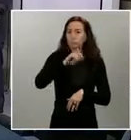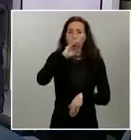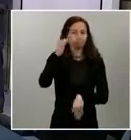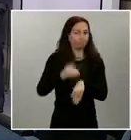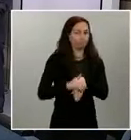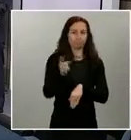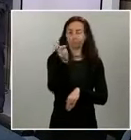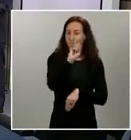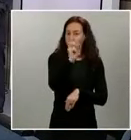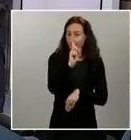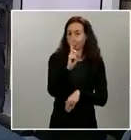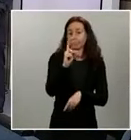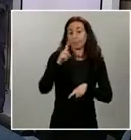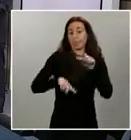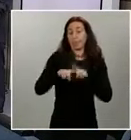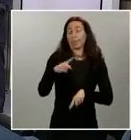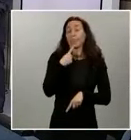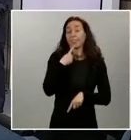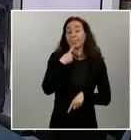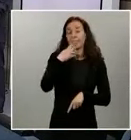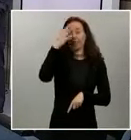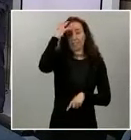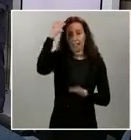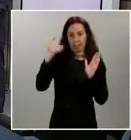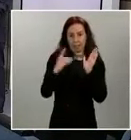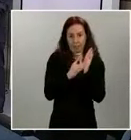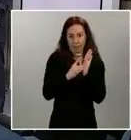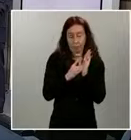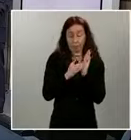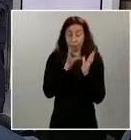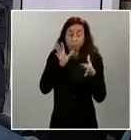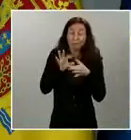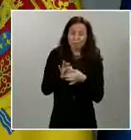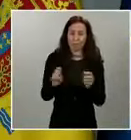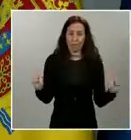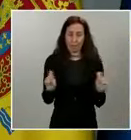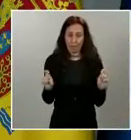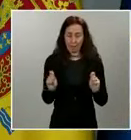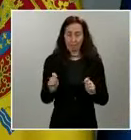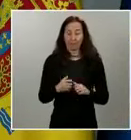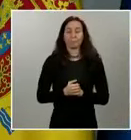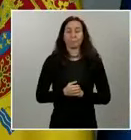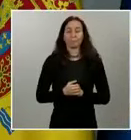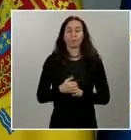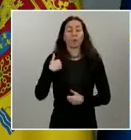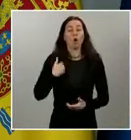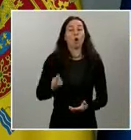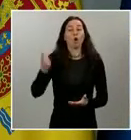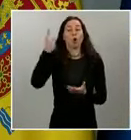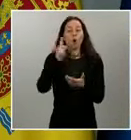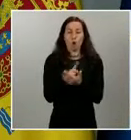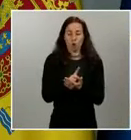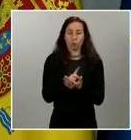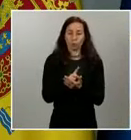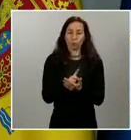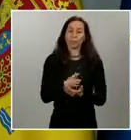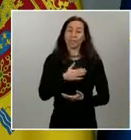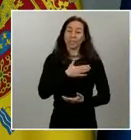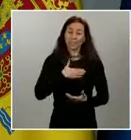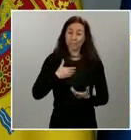Real Decreto de Alarma. Permítanme, por ello, que haga una vez más una especial mención al sector de seguridad